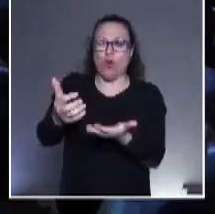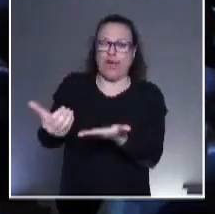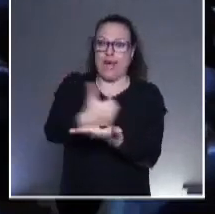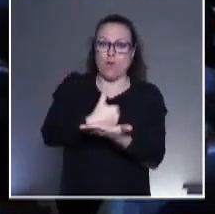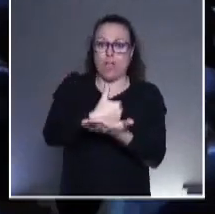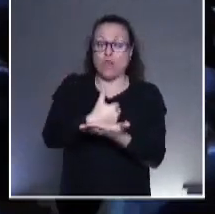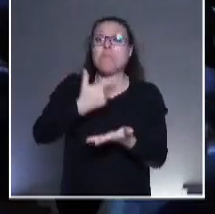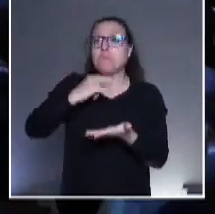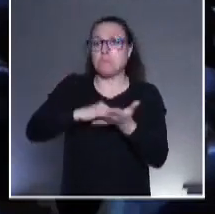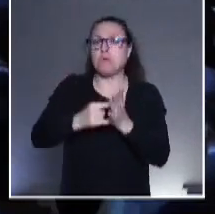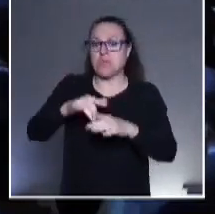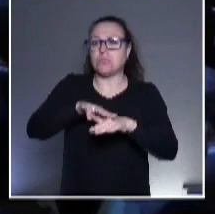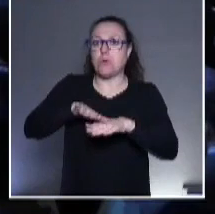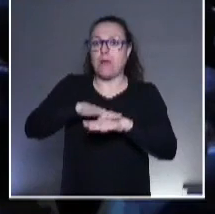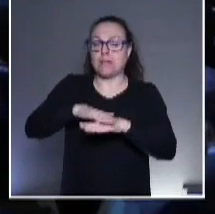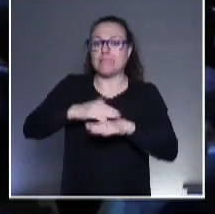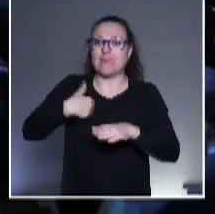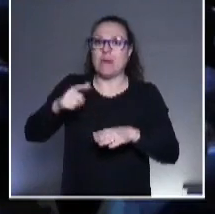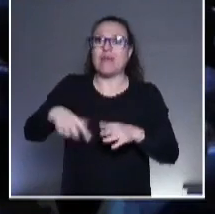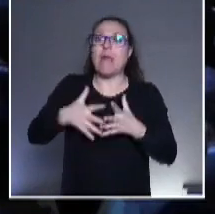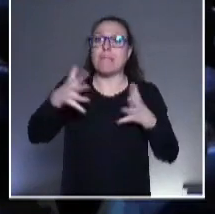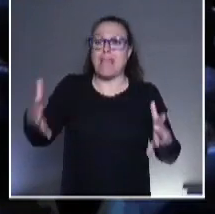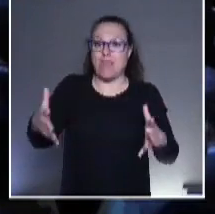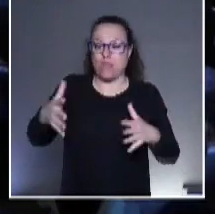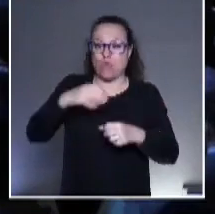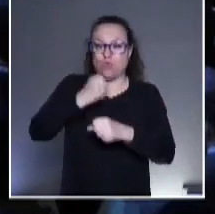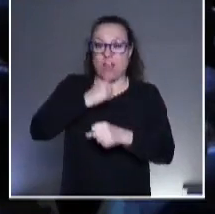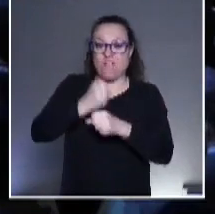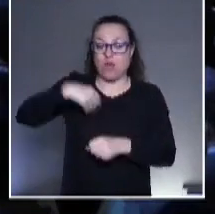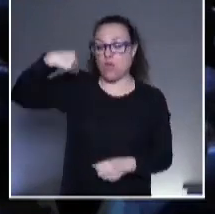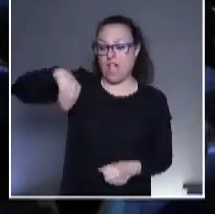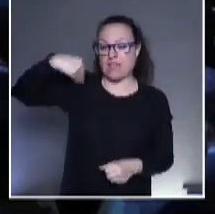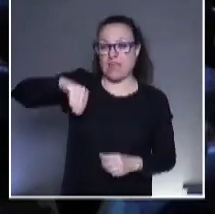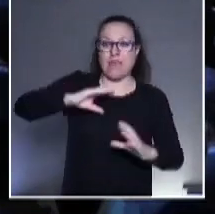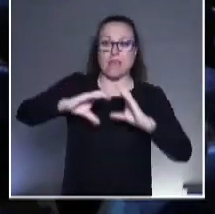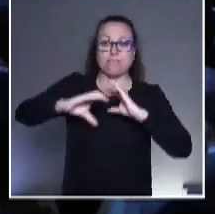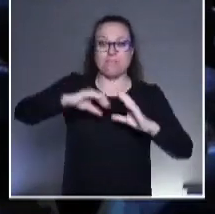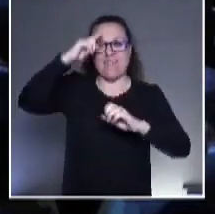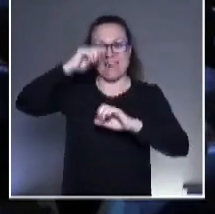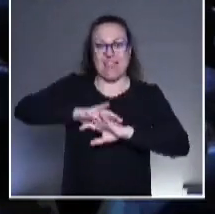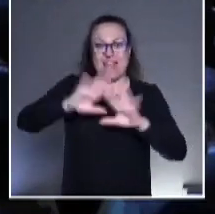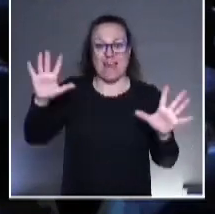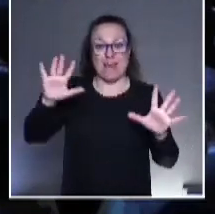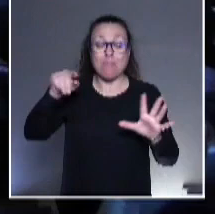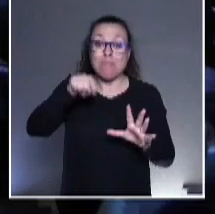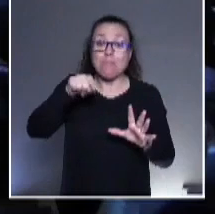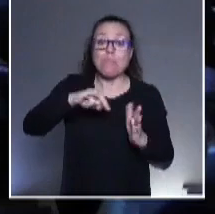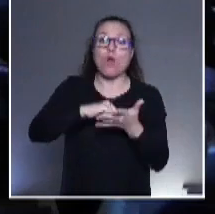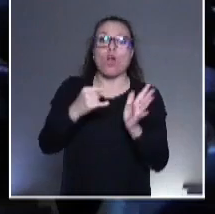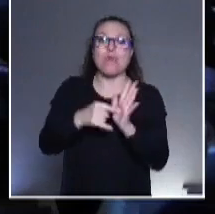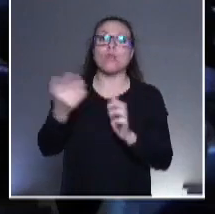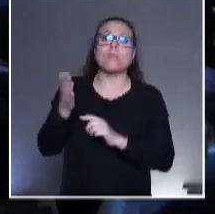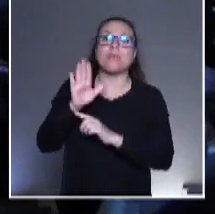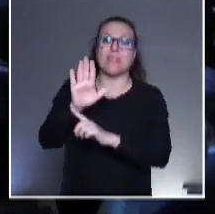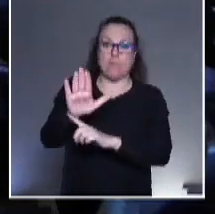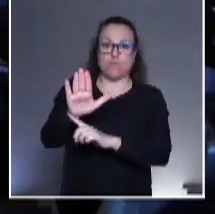el proyecto base que hemos ampliado también a los trabajos de la Cátedra de Comunicación Clara. Se trata de un proyecto que